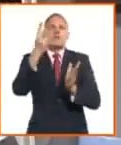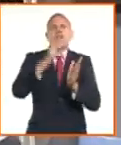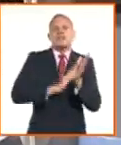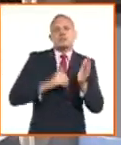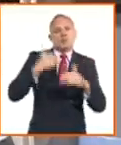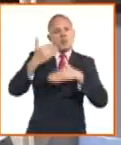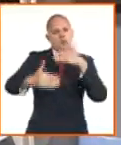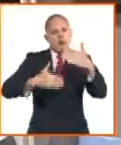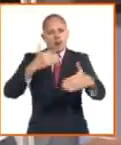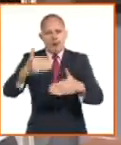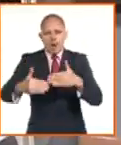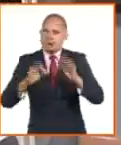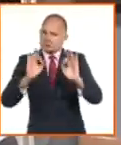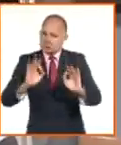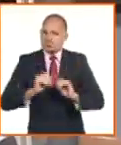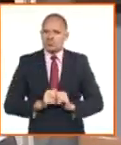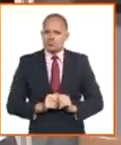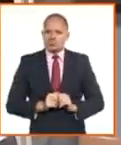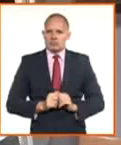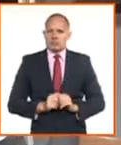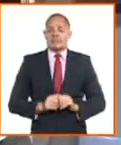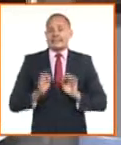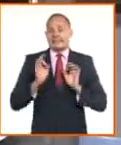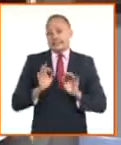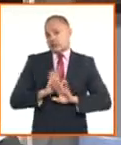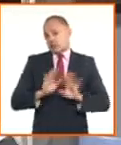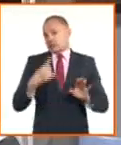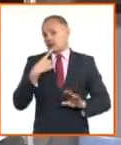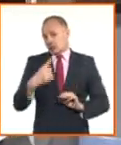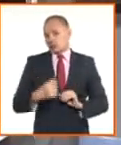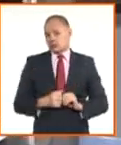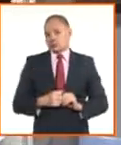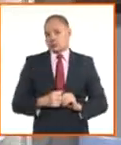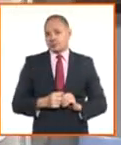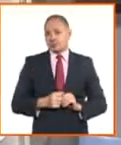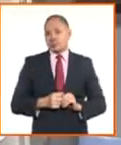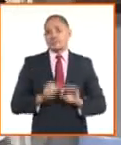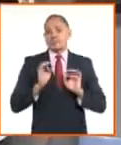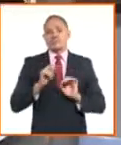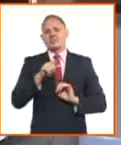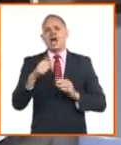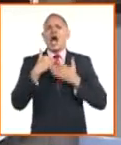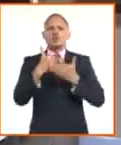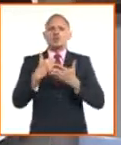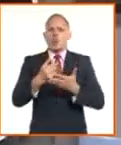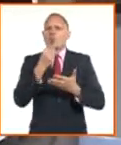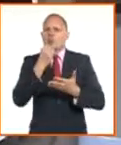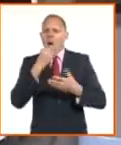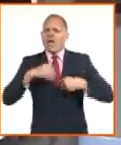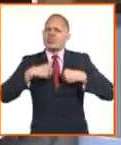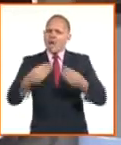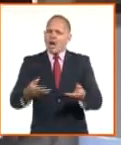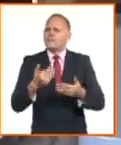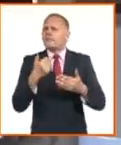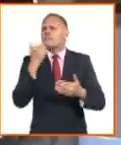O sea, que sí es una medida que no quita nada y que va en el sentido de aportar una mayor